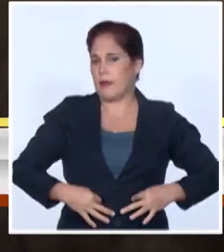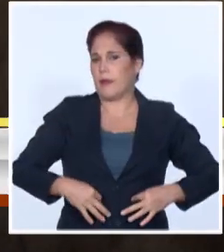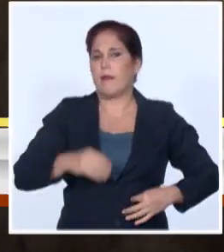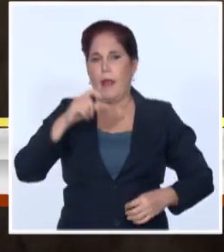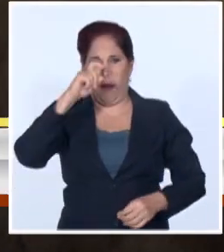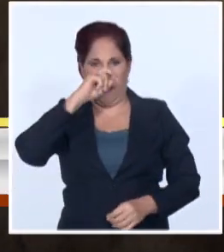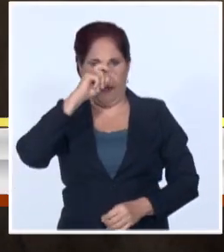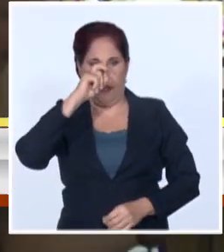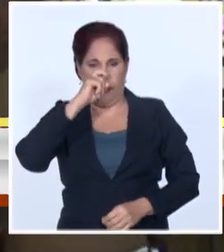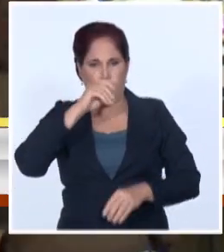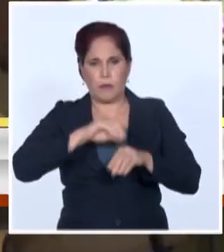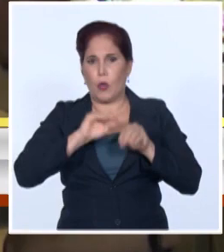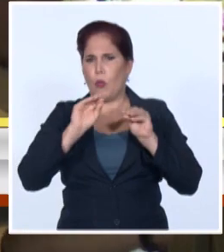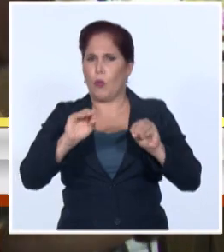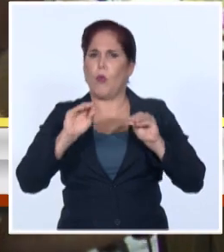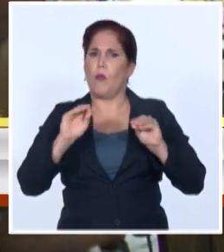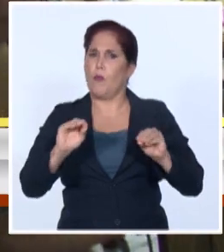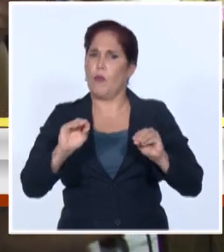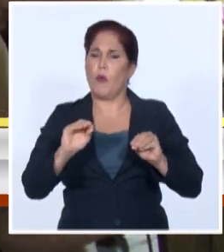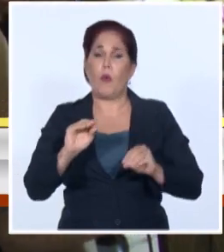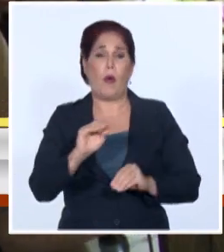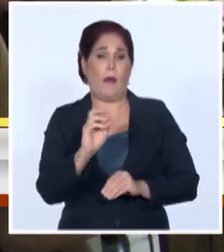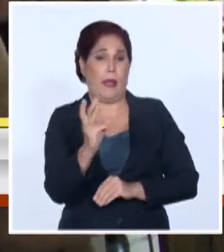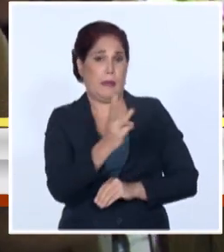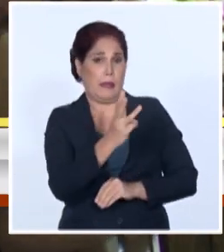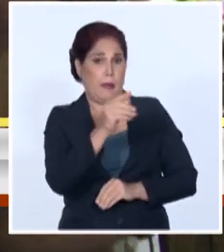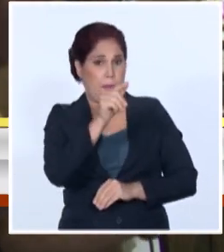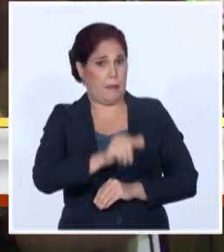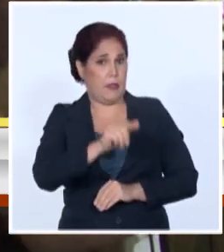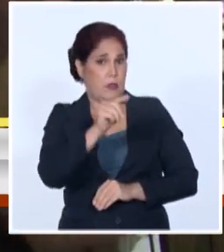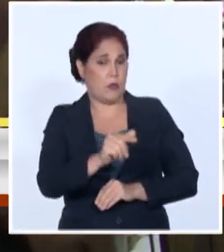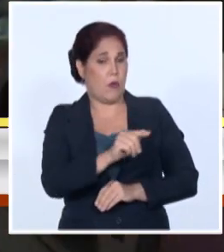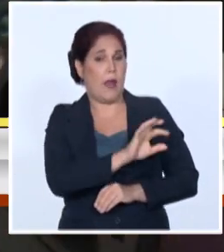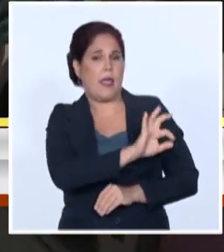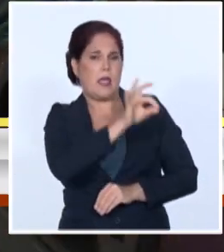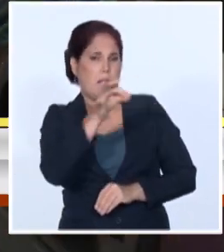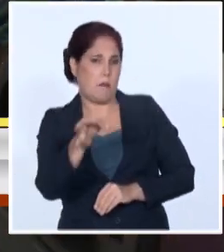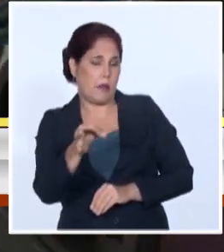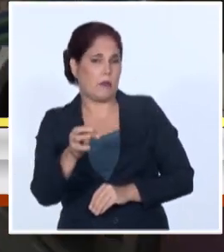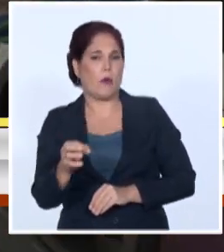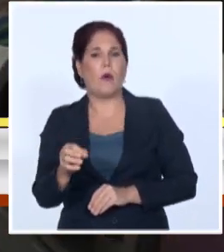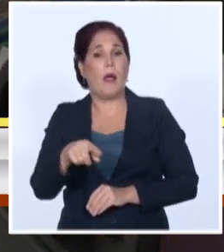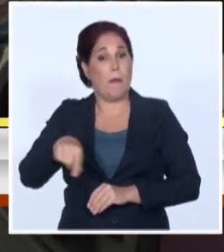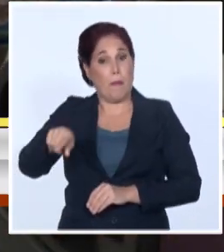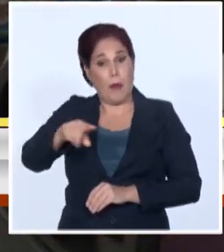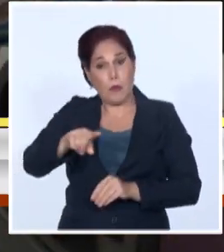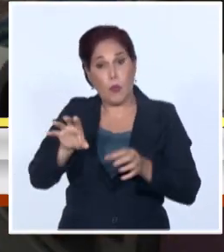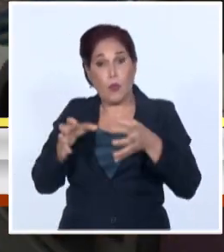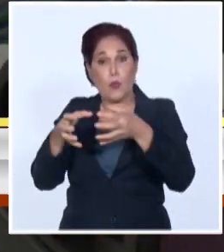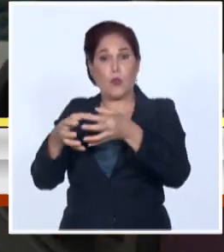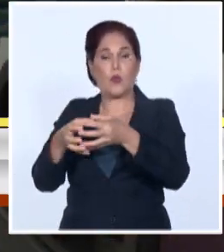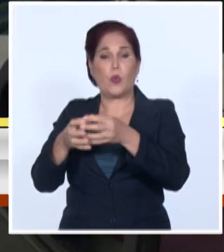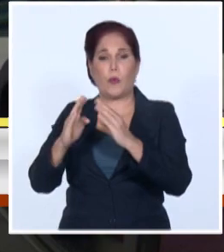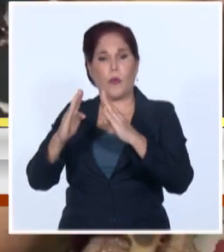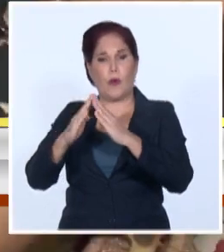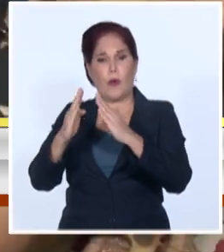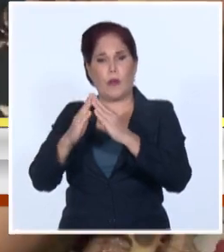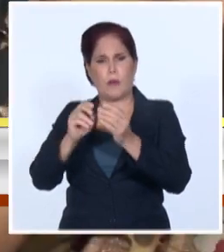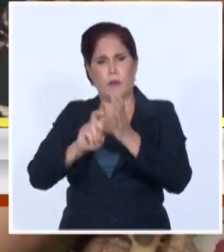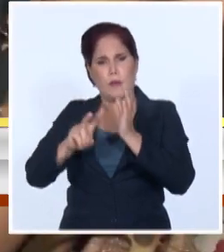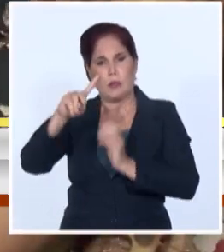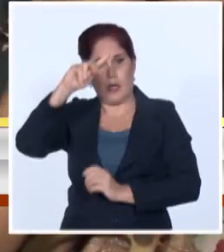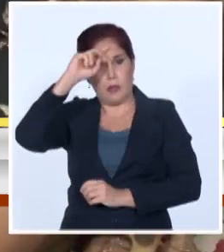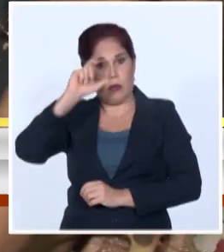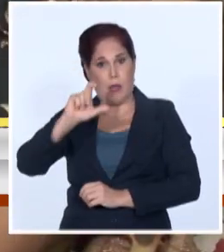Convocados por la excelencia del trío Palabras como anfitrión del espacio Con las Flores del Edén, la Casa de la Ciudad de Santa Clara cerró